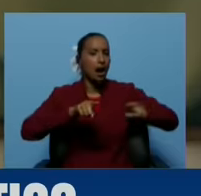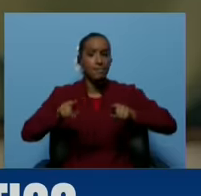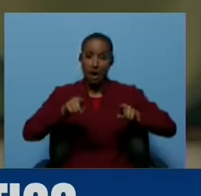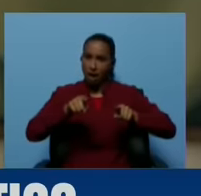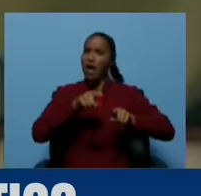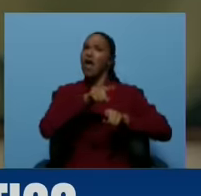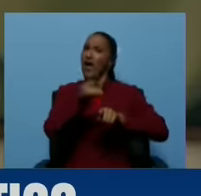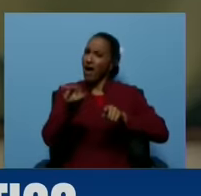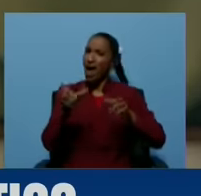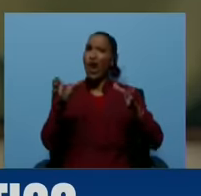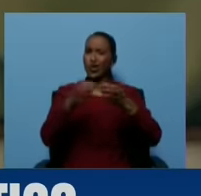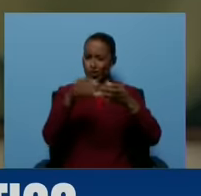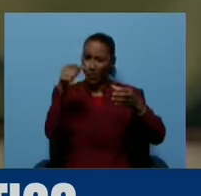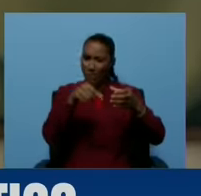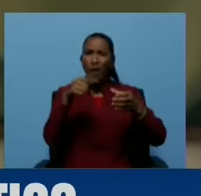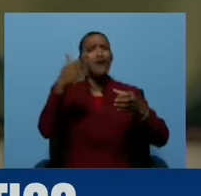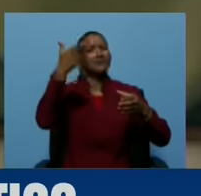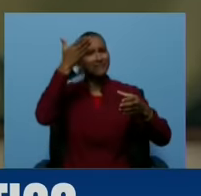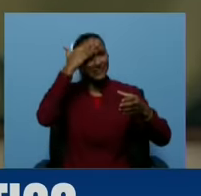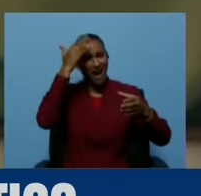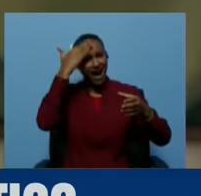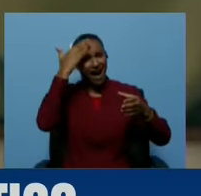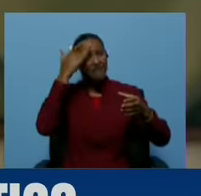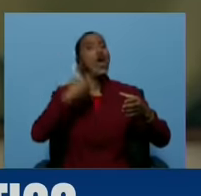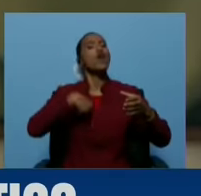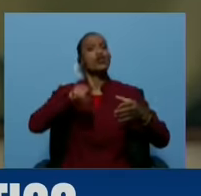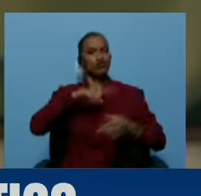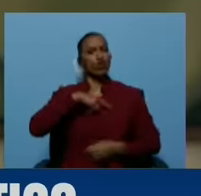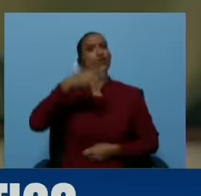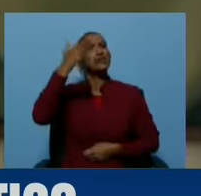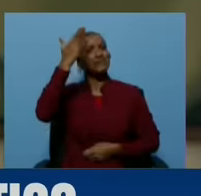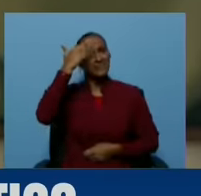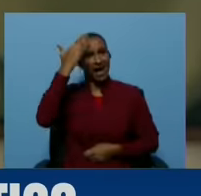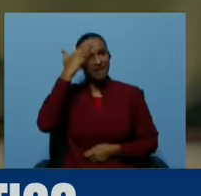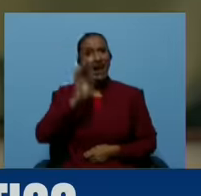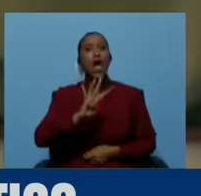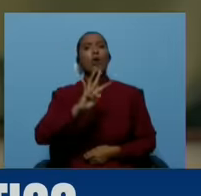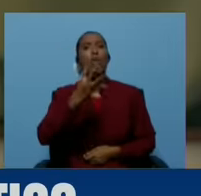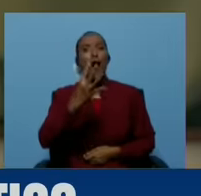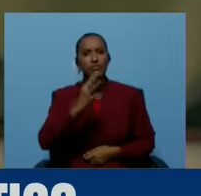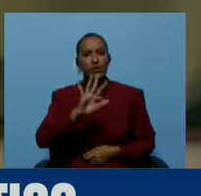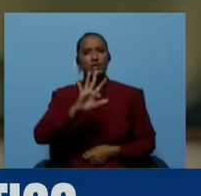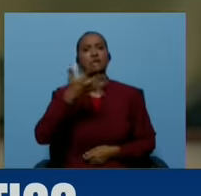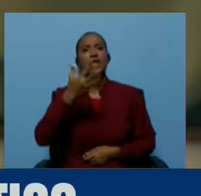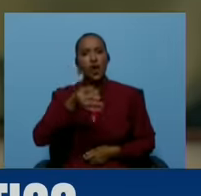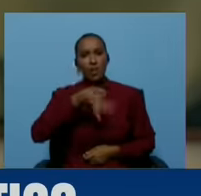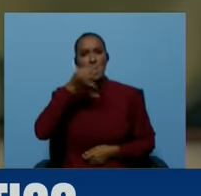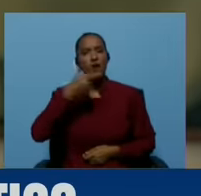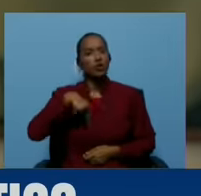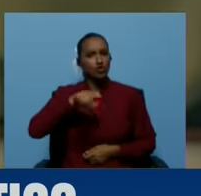saben, y nosotros sabemos, lo que estaba ocurriendo a las 4 o 5 de la tarde.